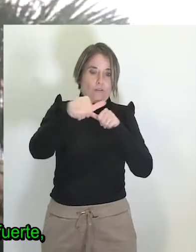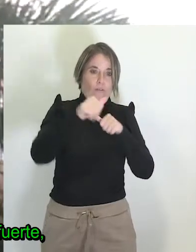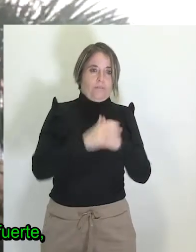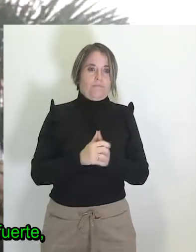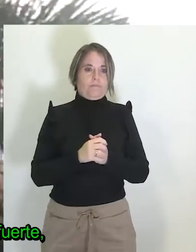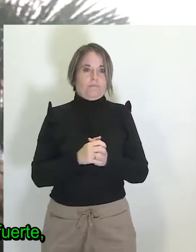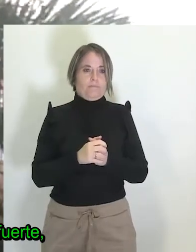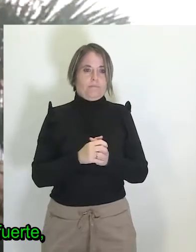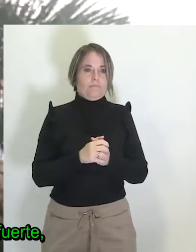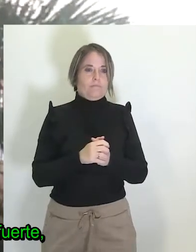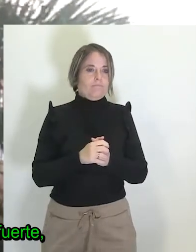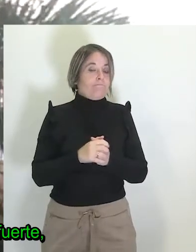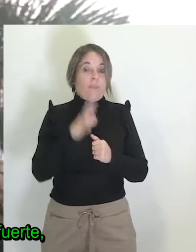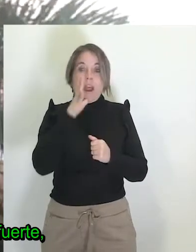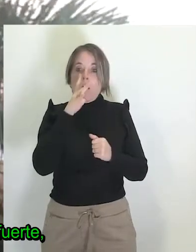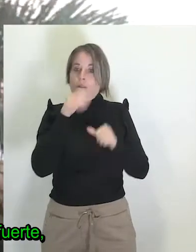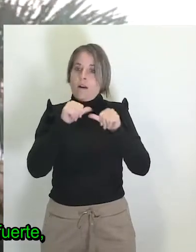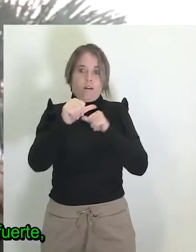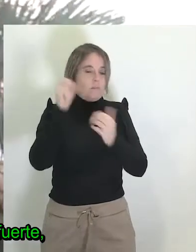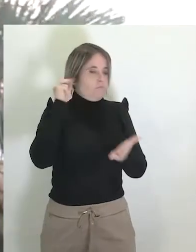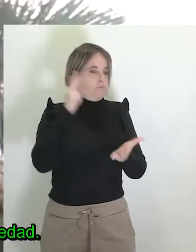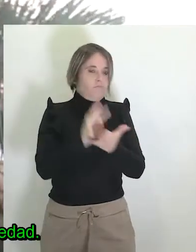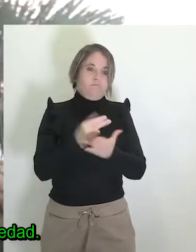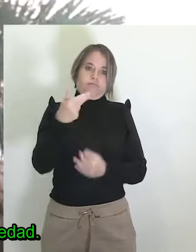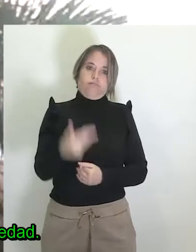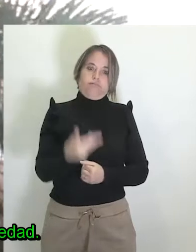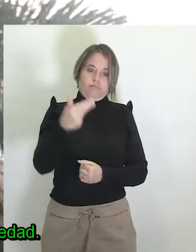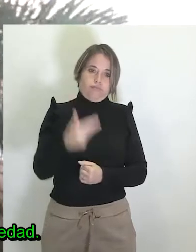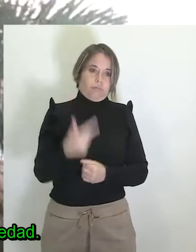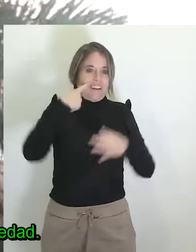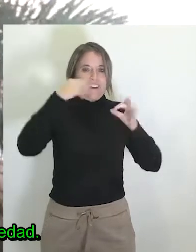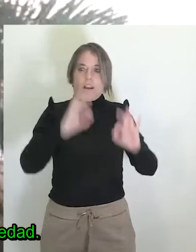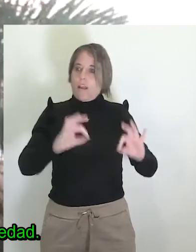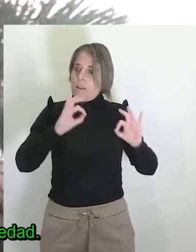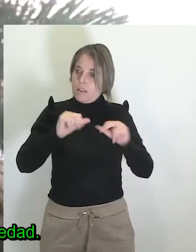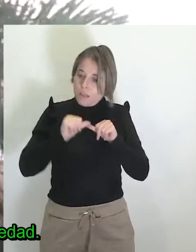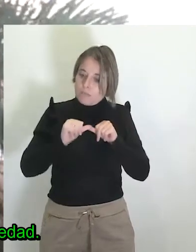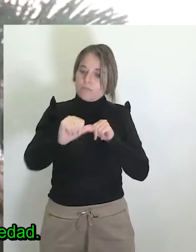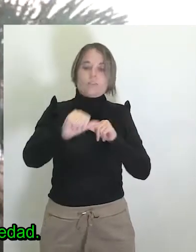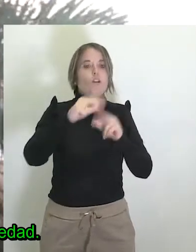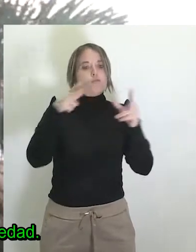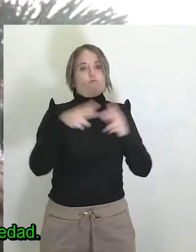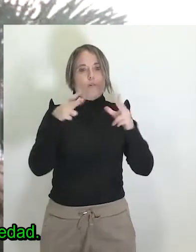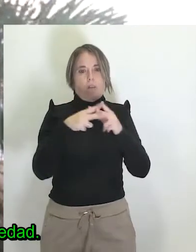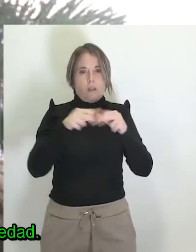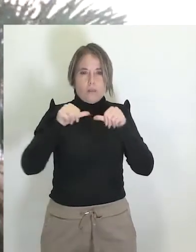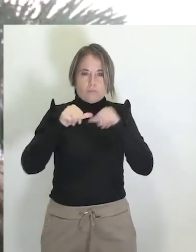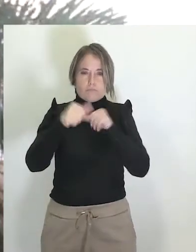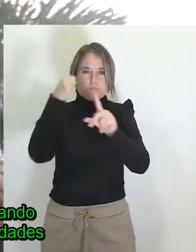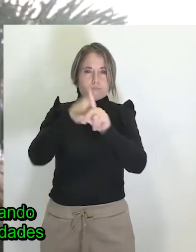evidentemente el desafío es fuerte, en realidad, el que tenemos en nuestra